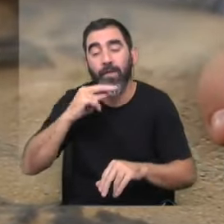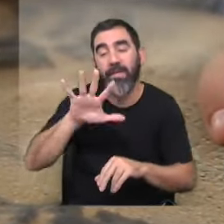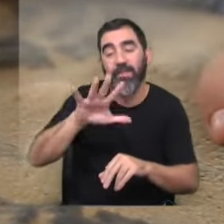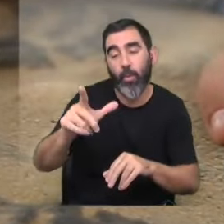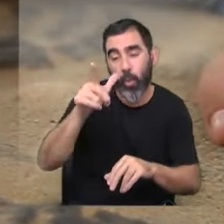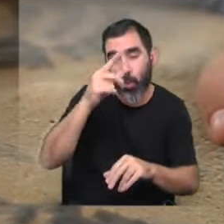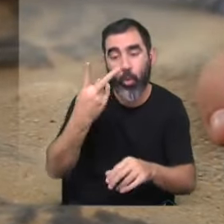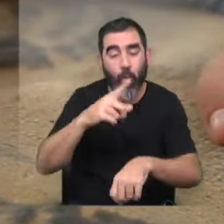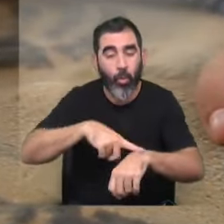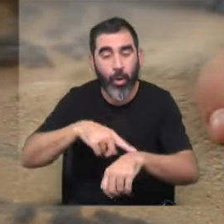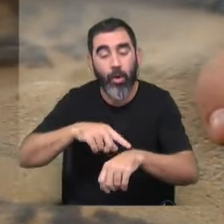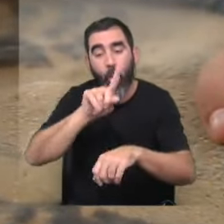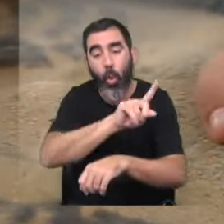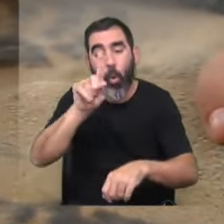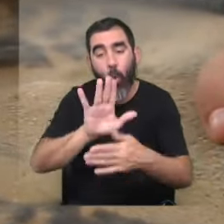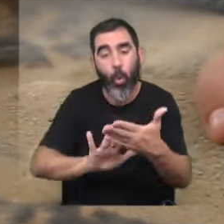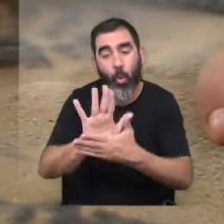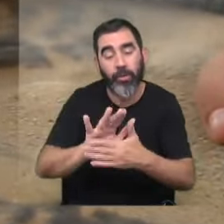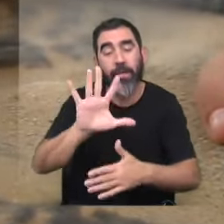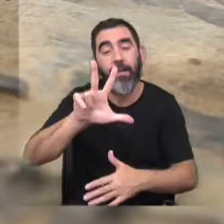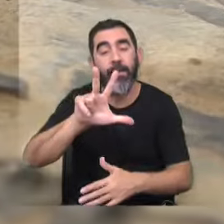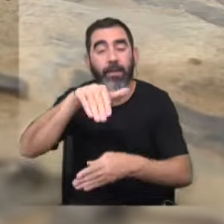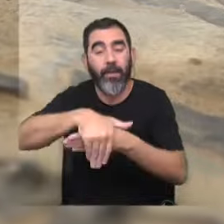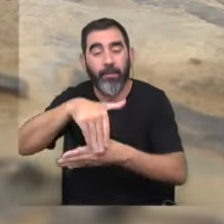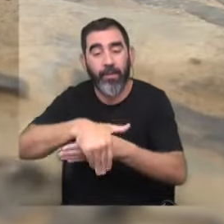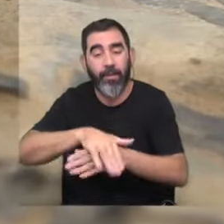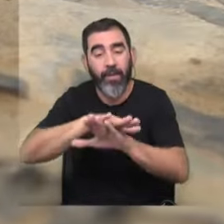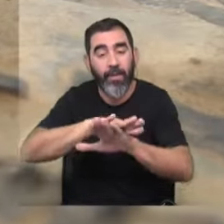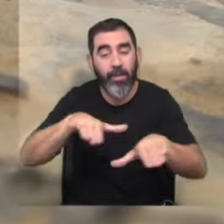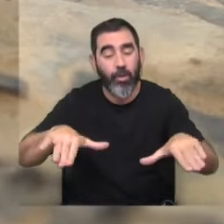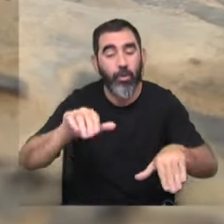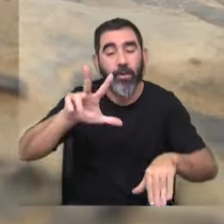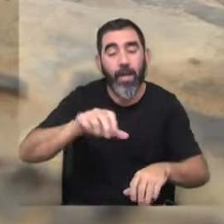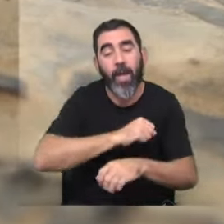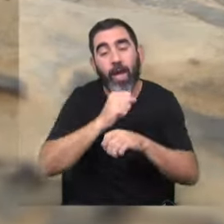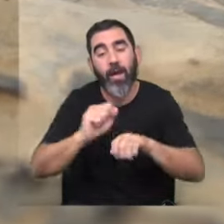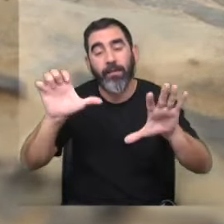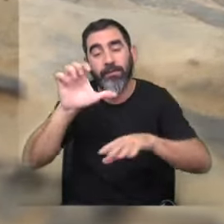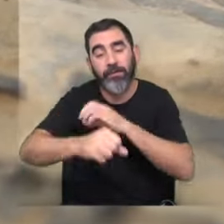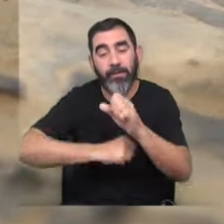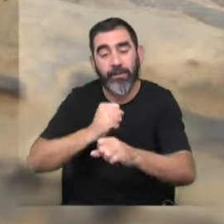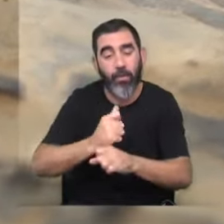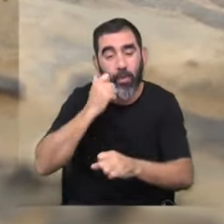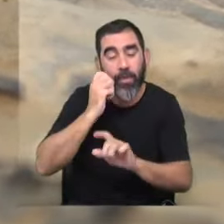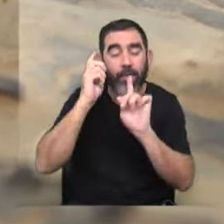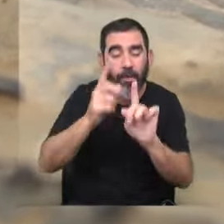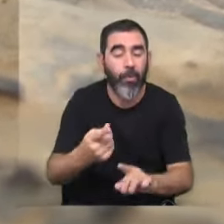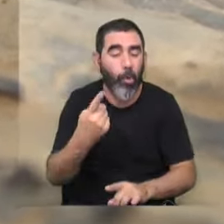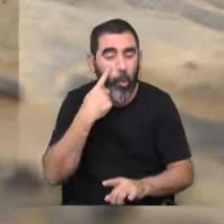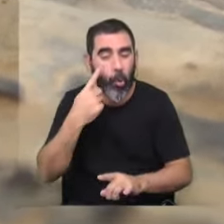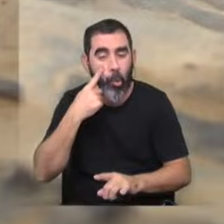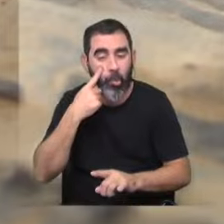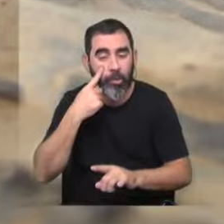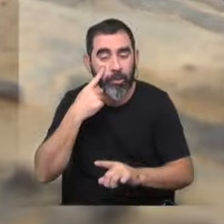en 2 horarios, a las 11 y a las 15. Para niños y niñas de entre 3 y 6 años, el MAPI también invita a conocer los mundos